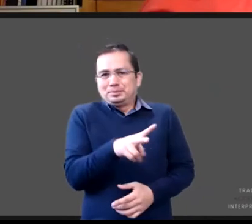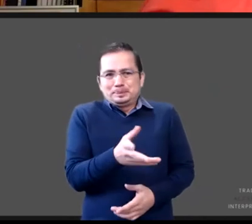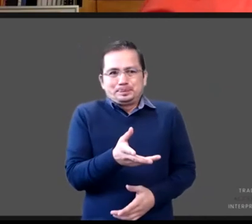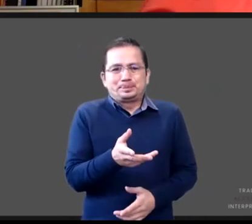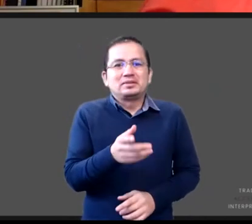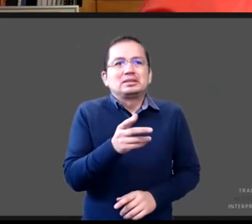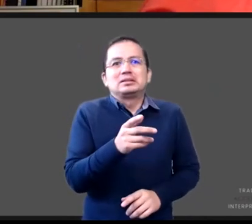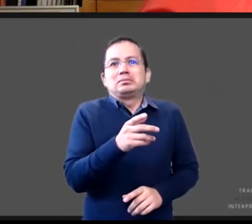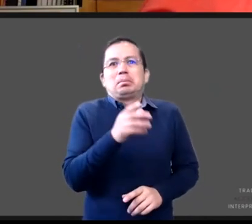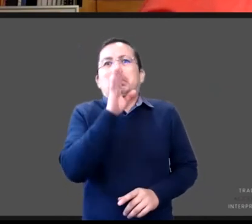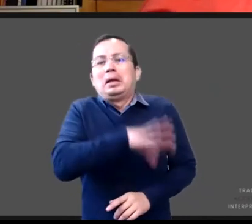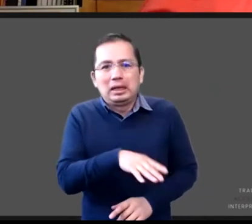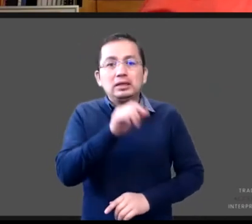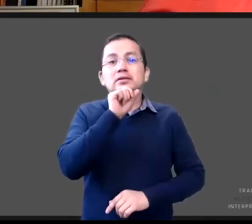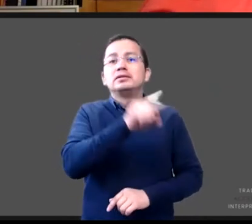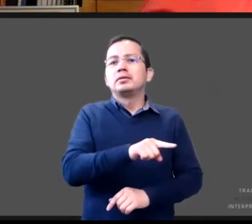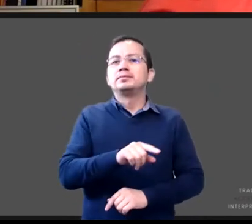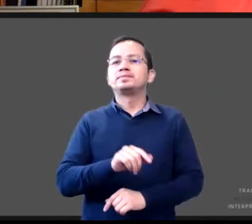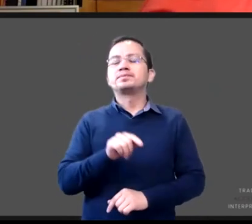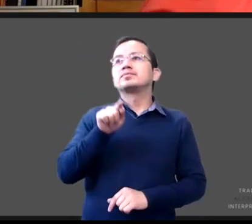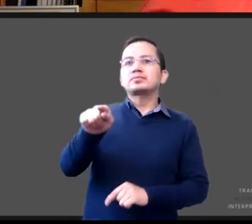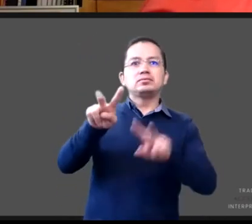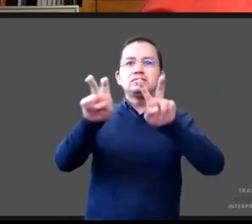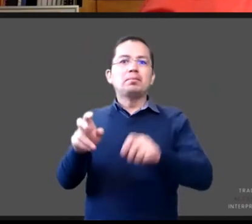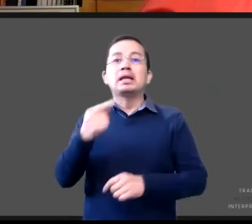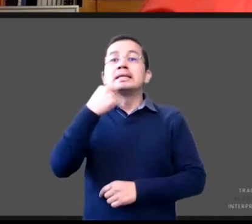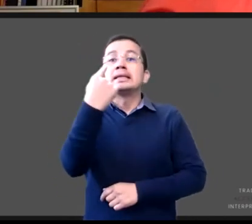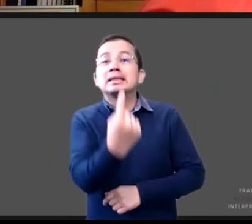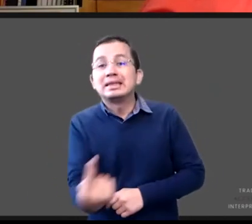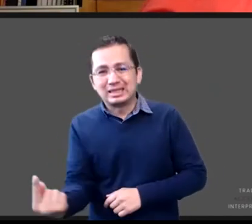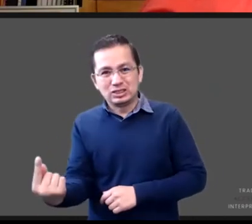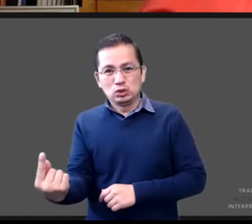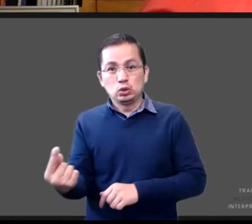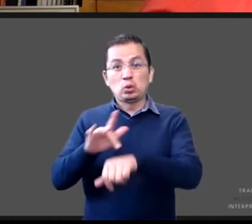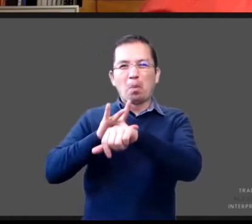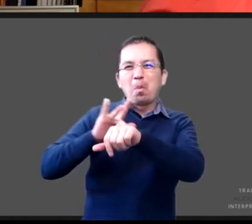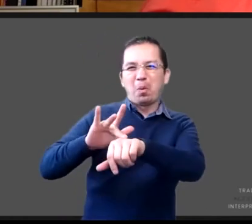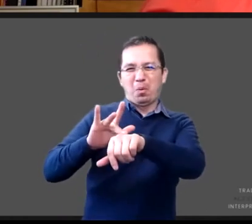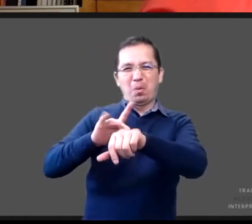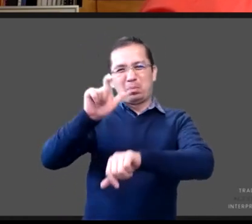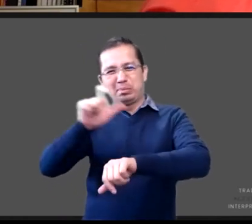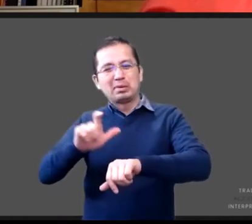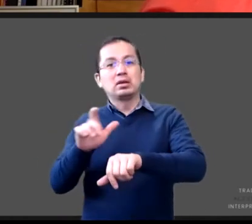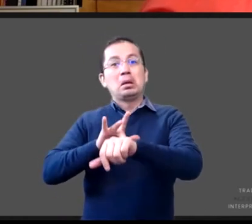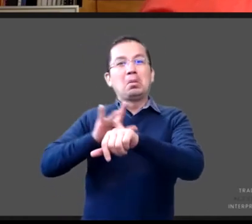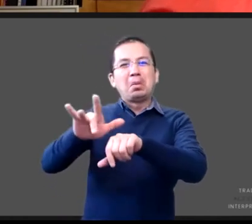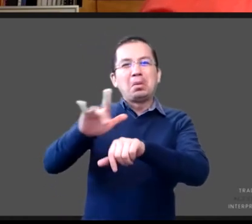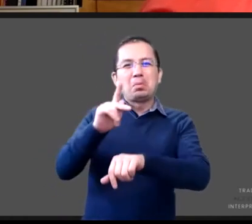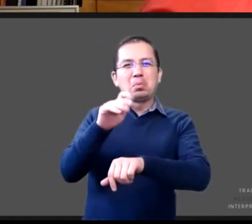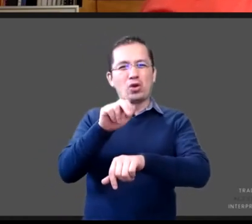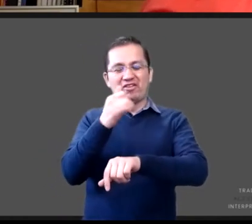situación de la pornografía infantil, o más bien la presencia de imágenes sexuales en la red. Yo